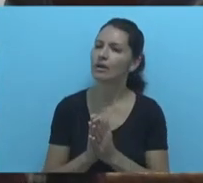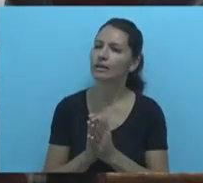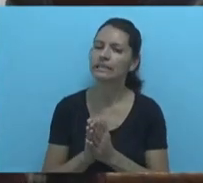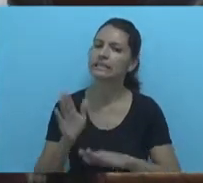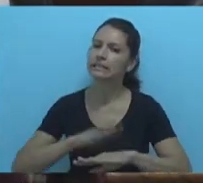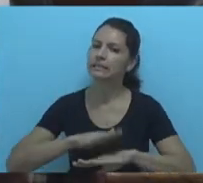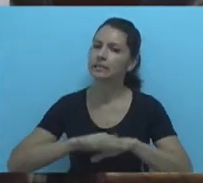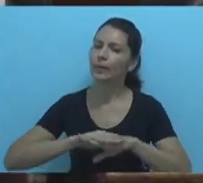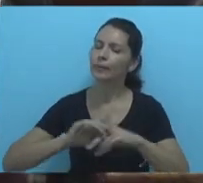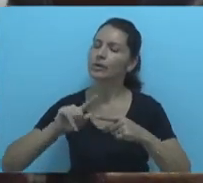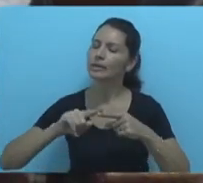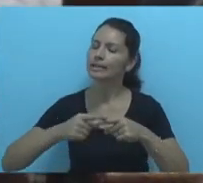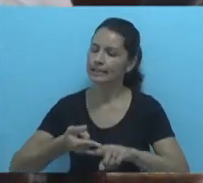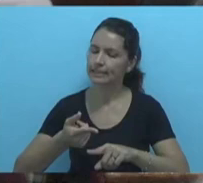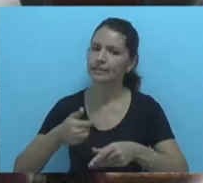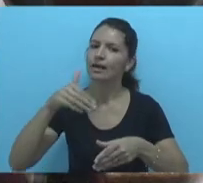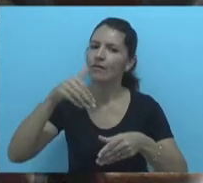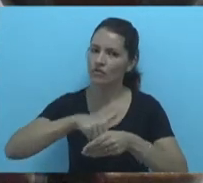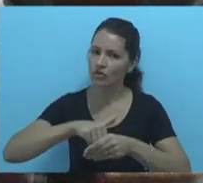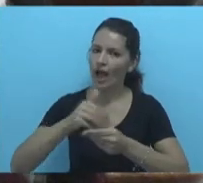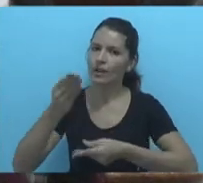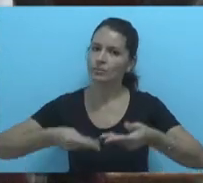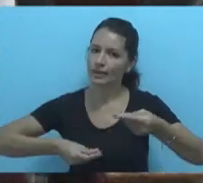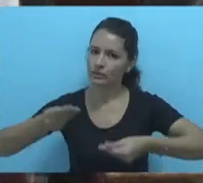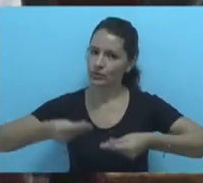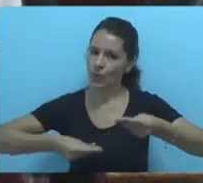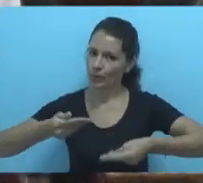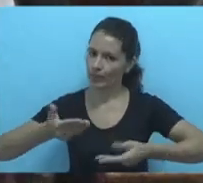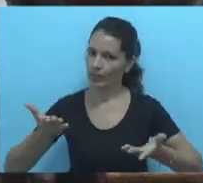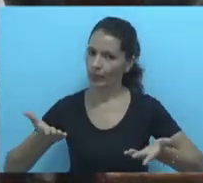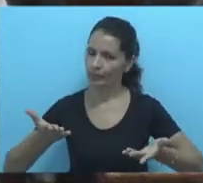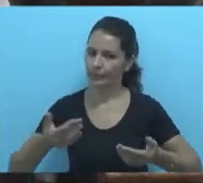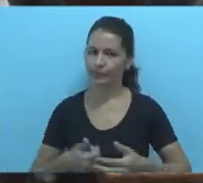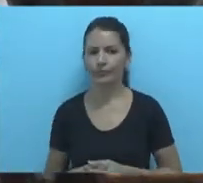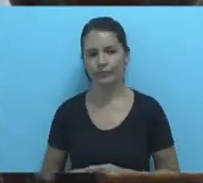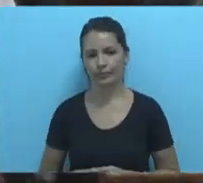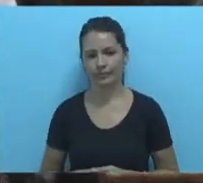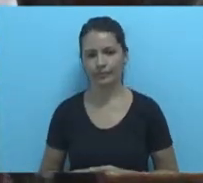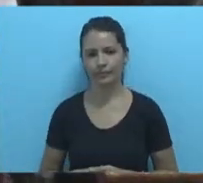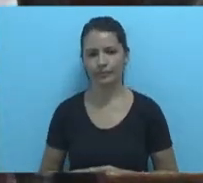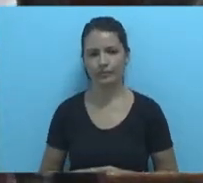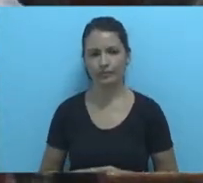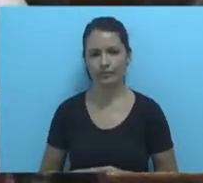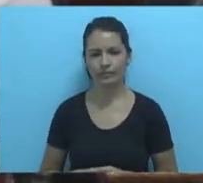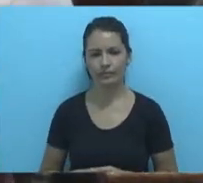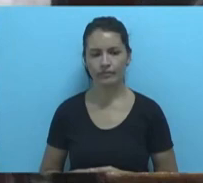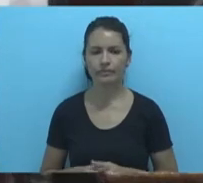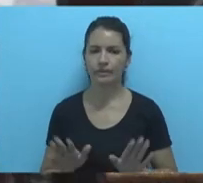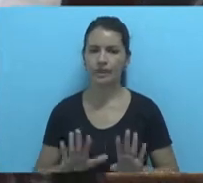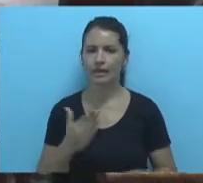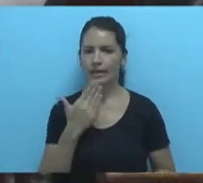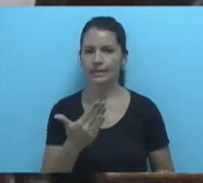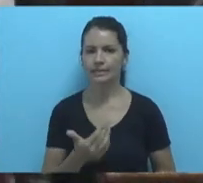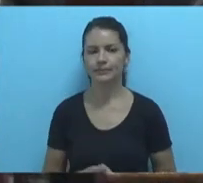responsabilidad política e institucional a la hora de acompañar los presupuestos que contienen dinero fresco para realizar esas obras. Gracias,